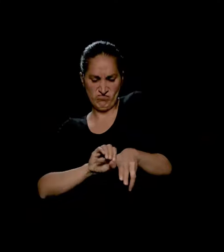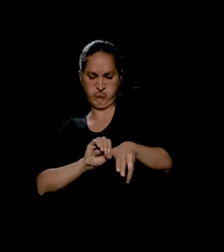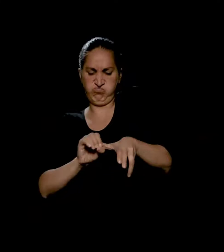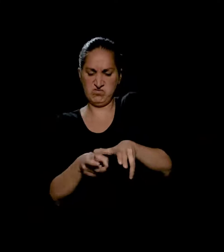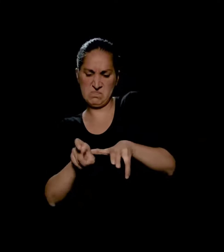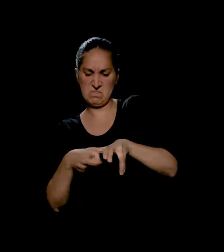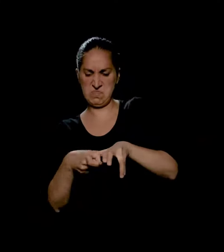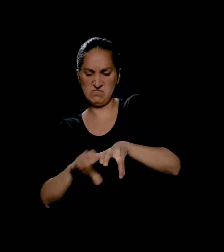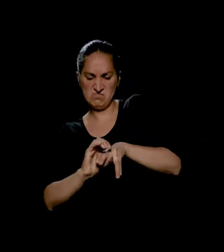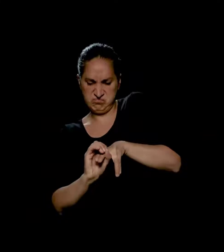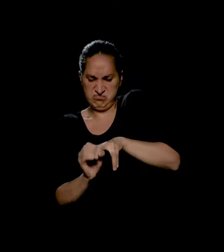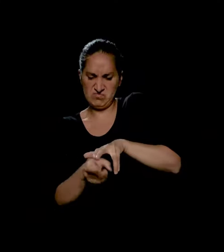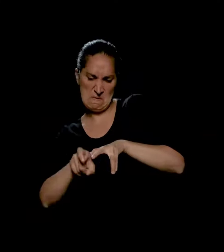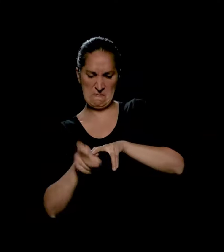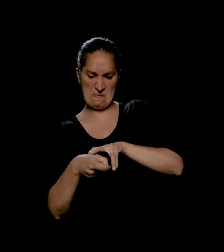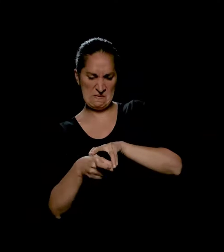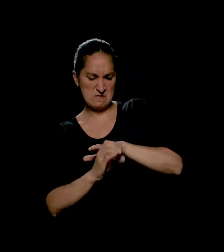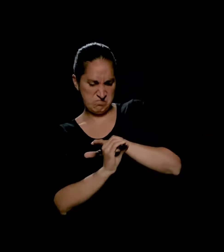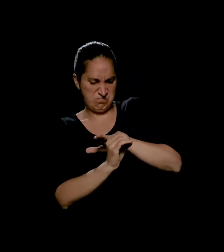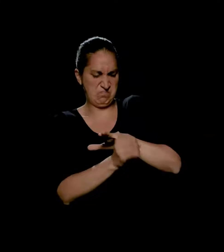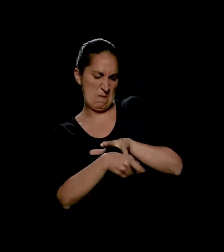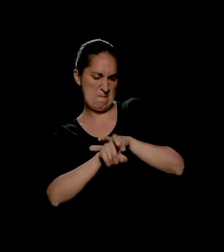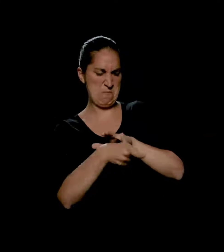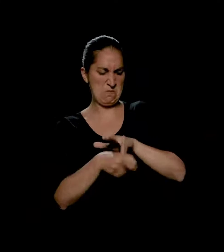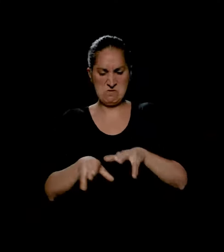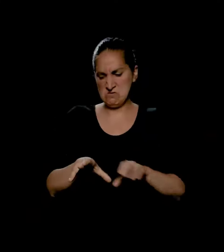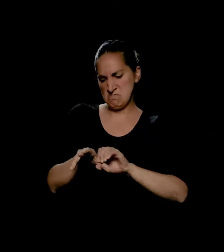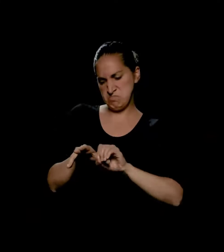verlo Te iba directamente. a preguntar, Gracias, perfecto. gracias.